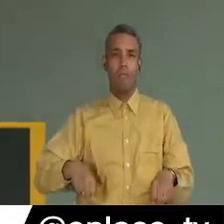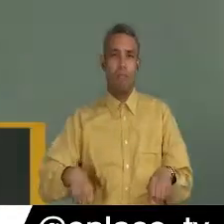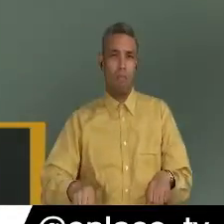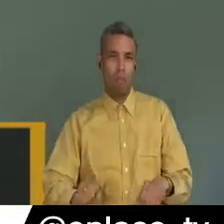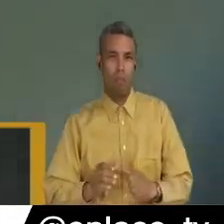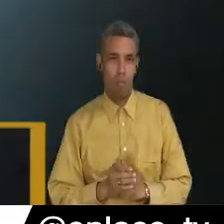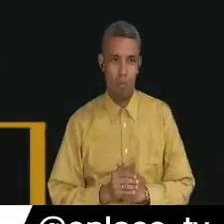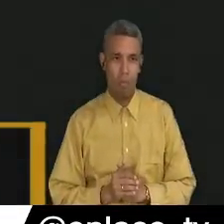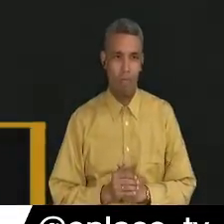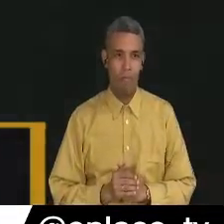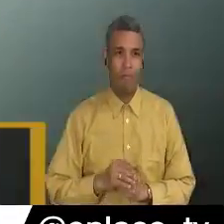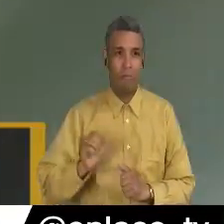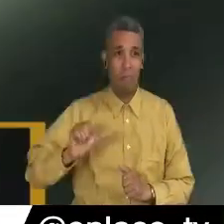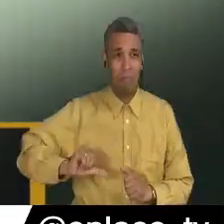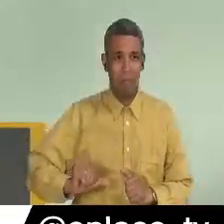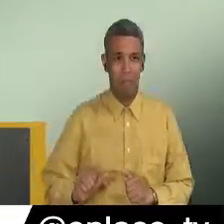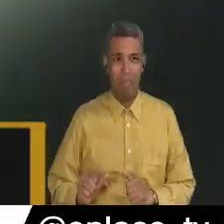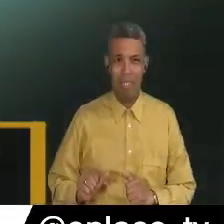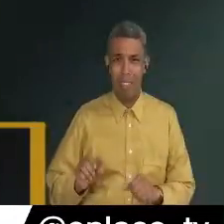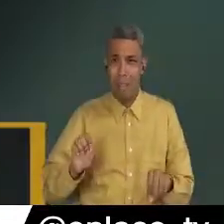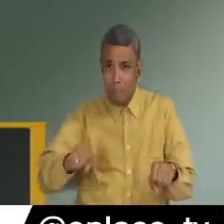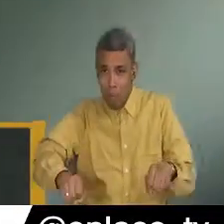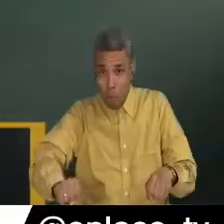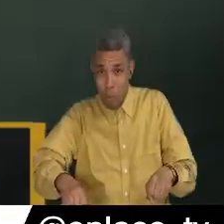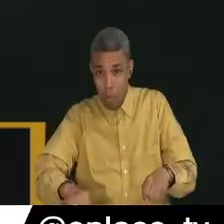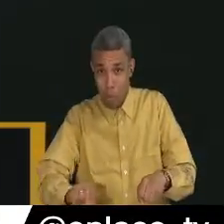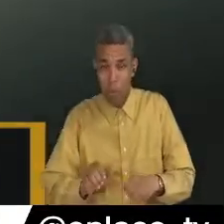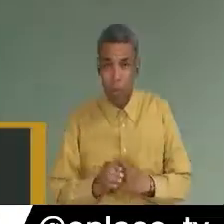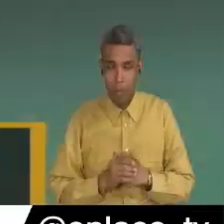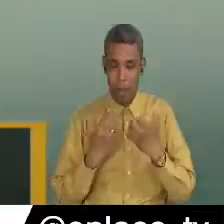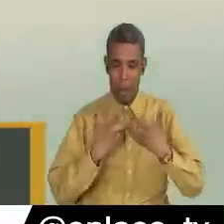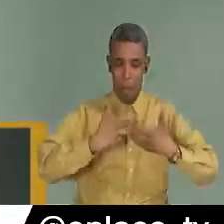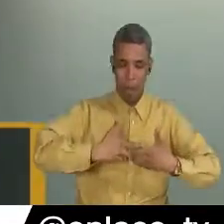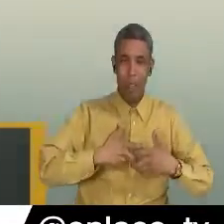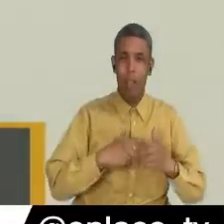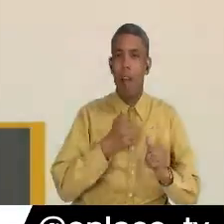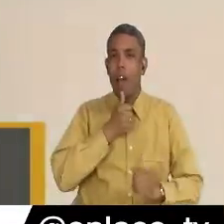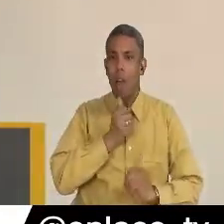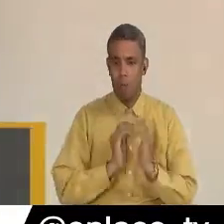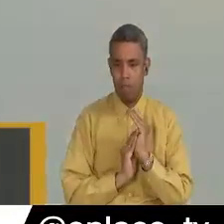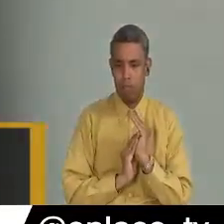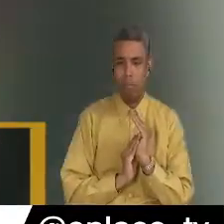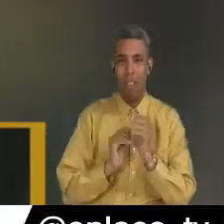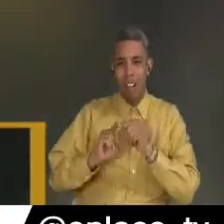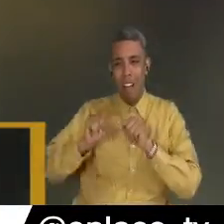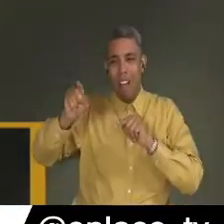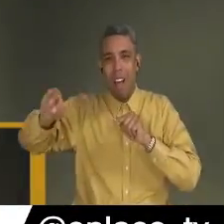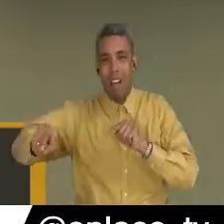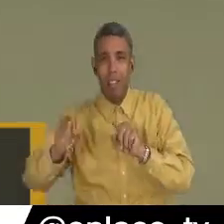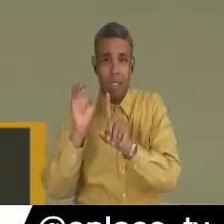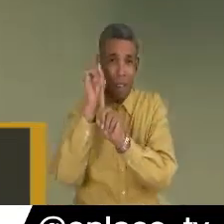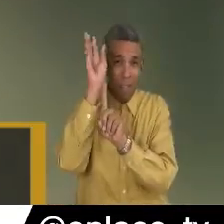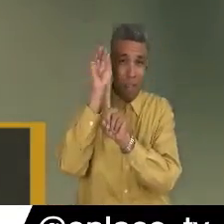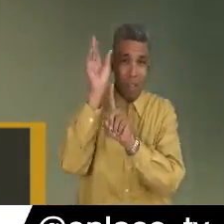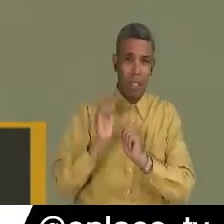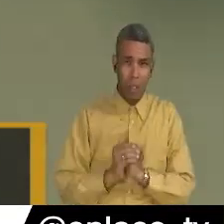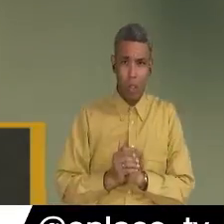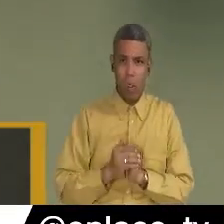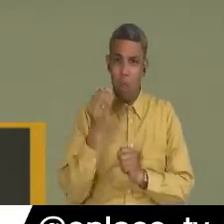al reportero ciudadano se ve cómo en el trayecto que va desde la empresa Aguas de Barranca Bermeja a Ferticol, 4 personas se movilizan en